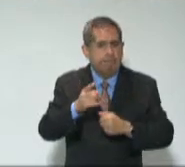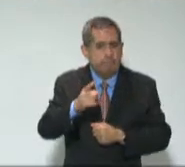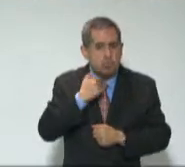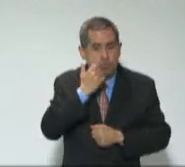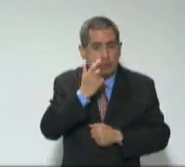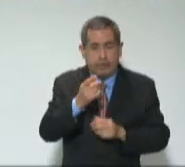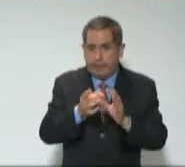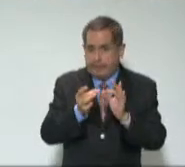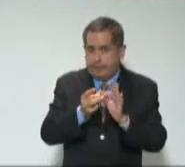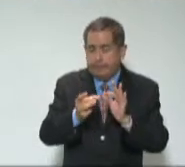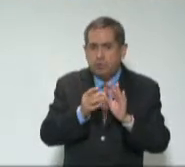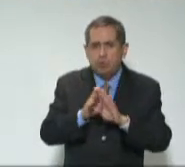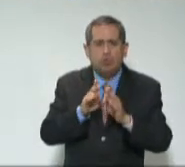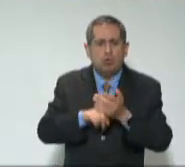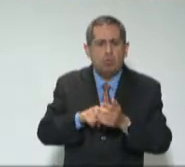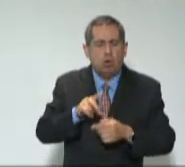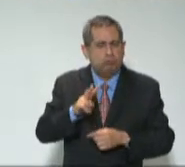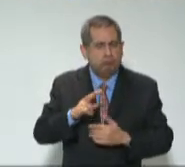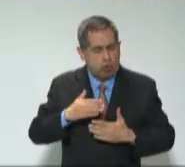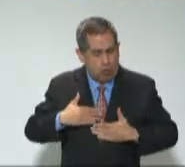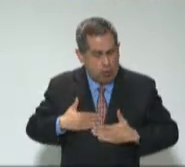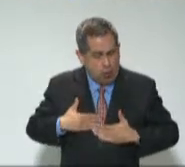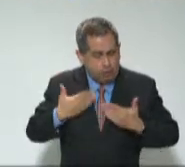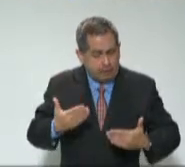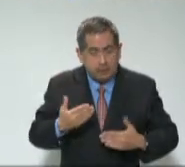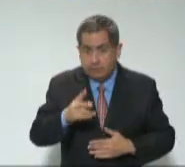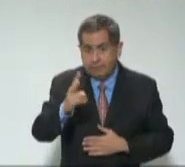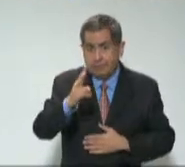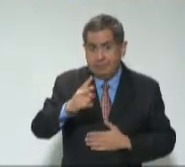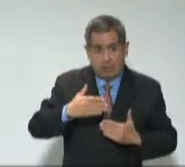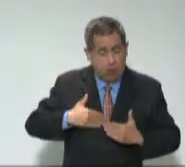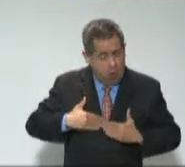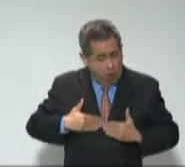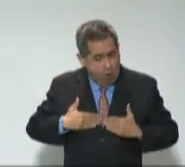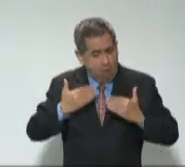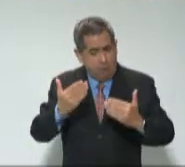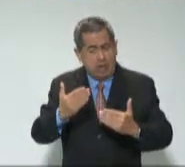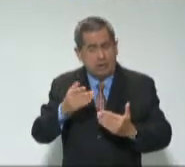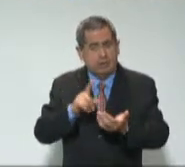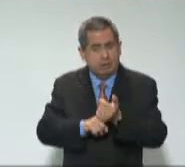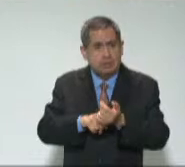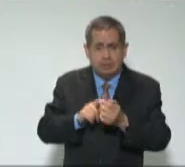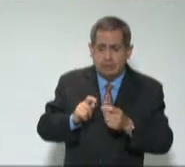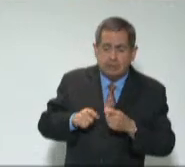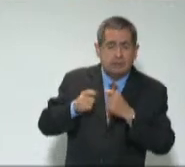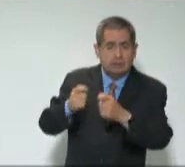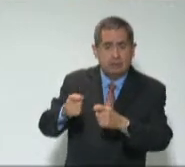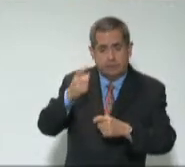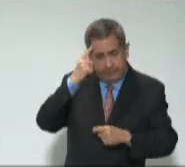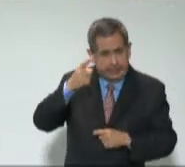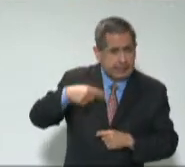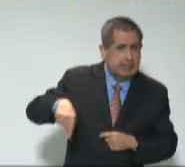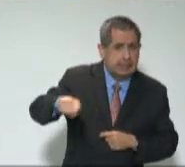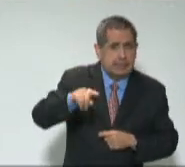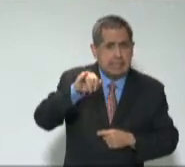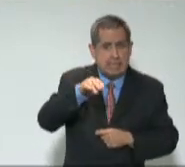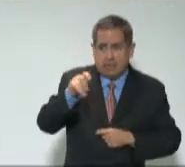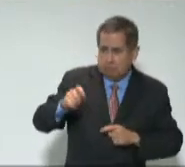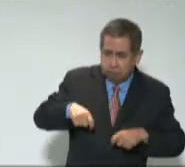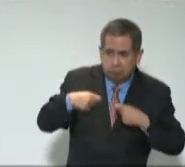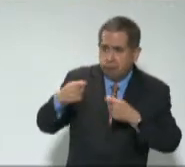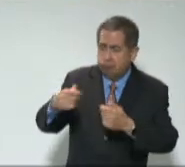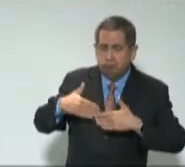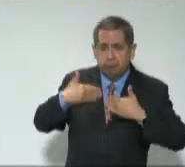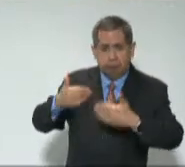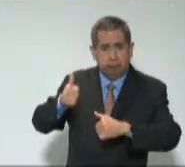destacar es el asunto de la confianza porque efectivamente la confianza que se le otorgó a la institución al Ims para